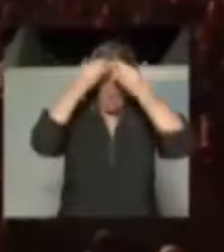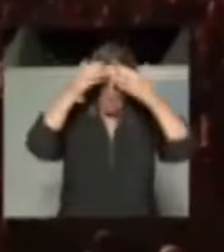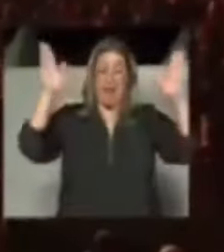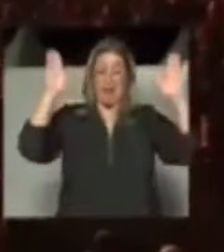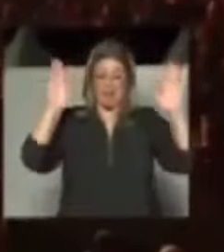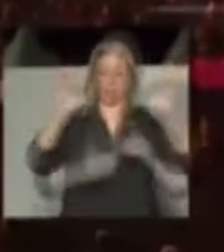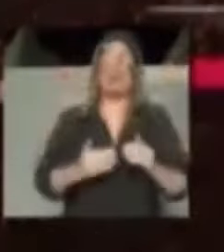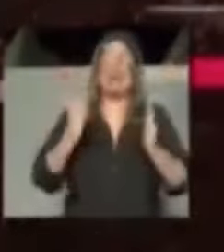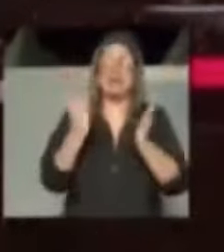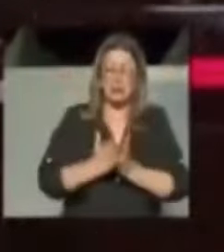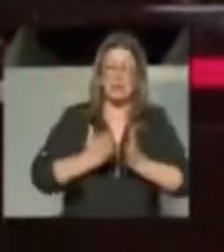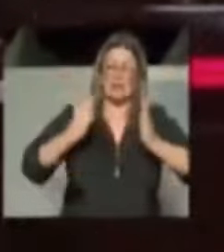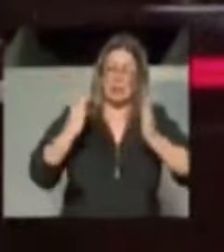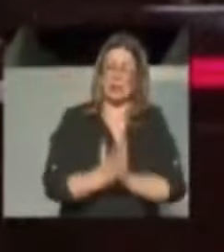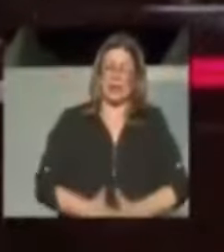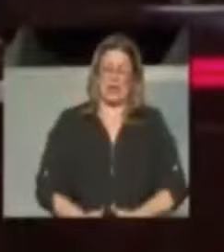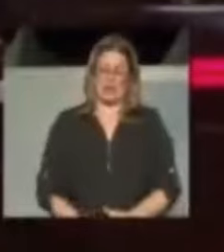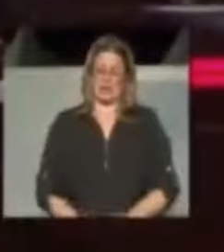paí